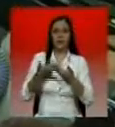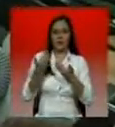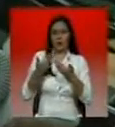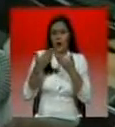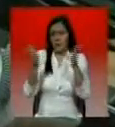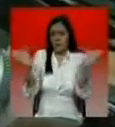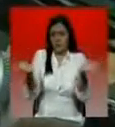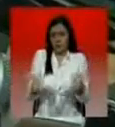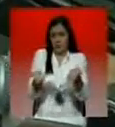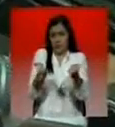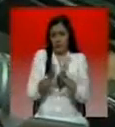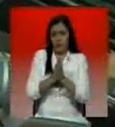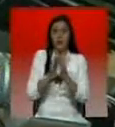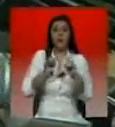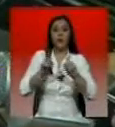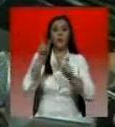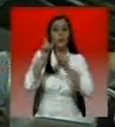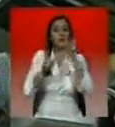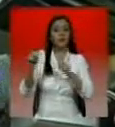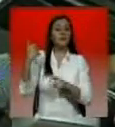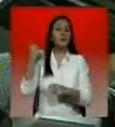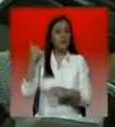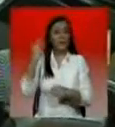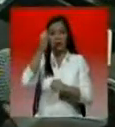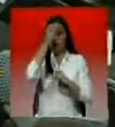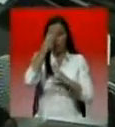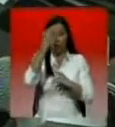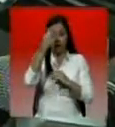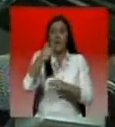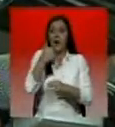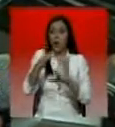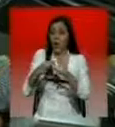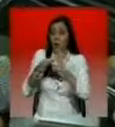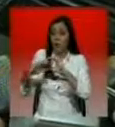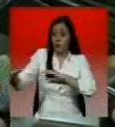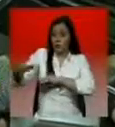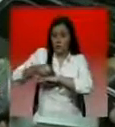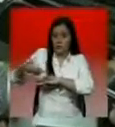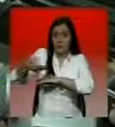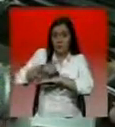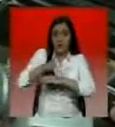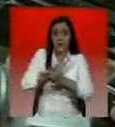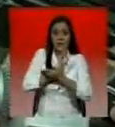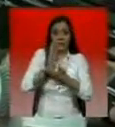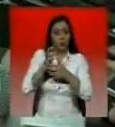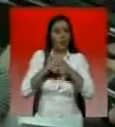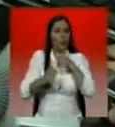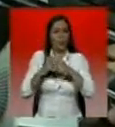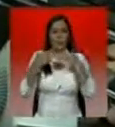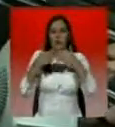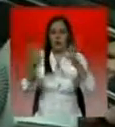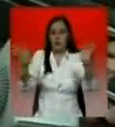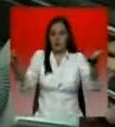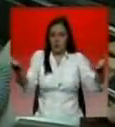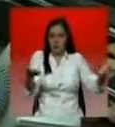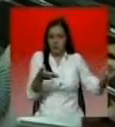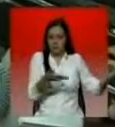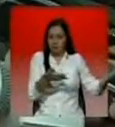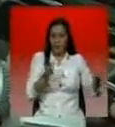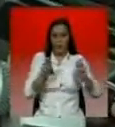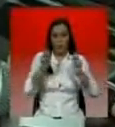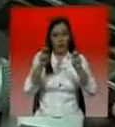abierto, y que las personas que tengan información que pueda colaborar, corroborar, aumentar información, tienen la oportunidad